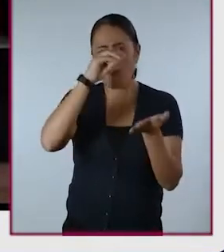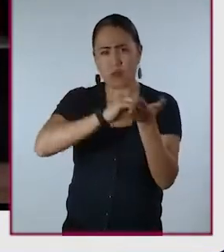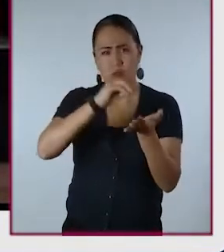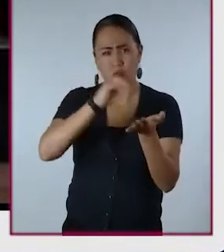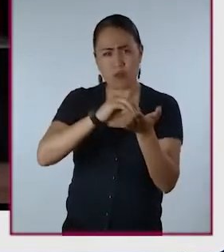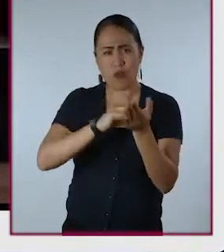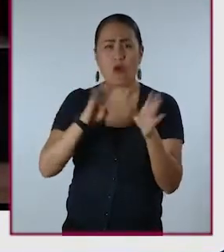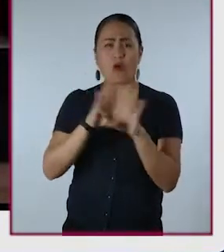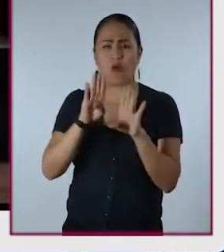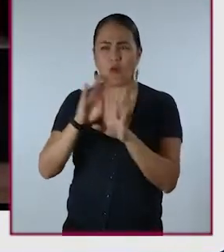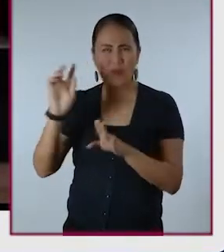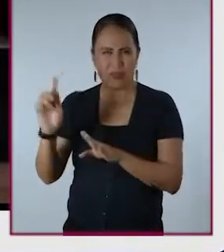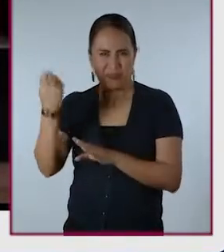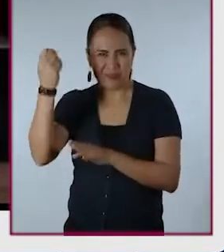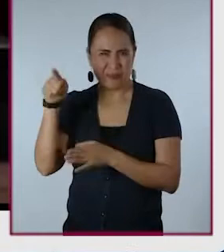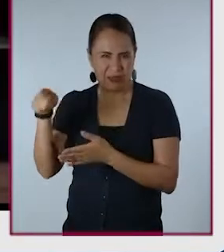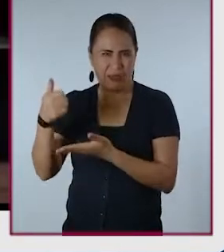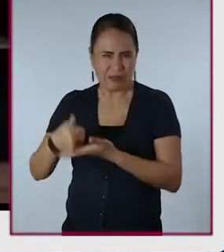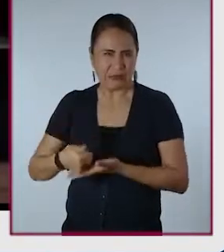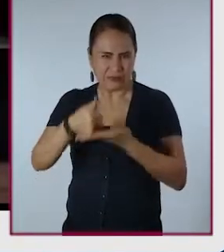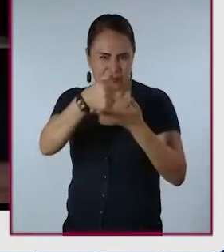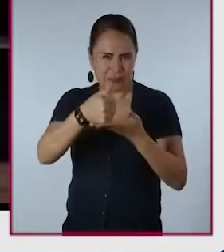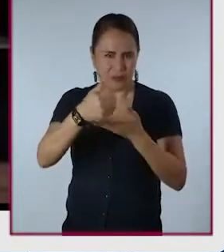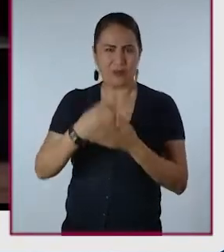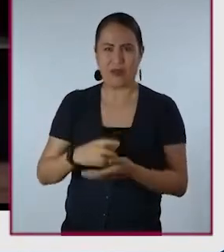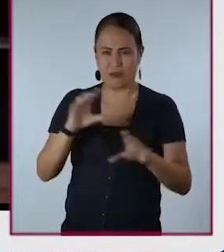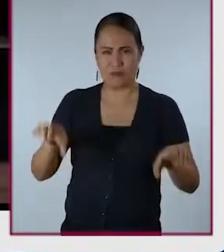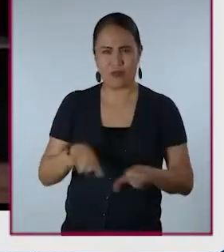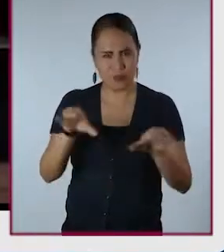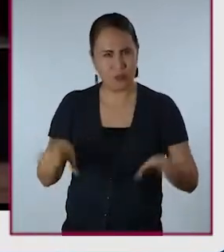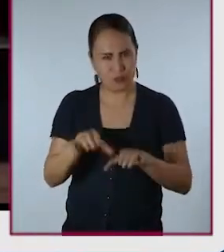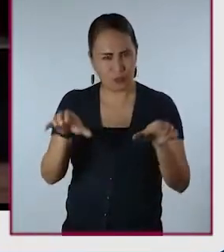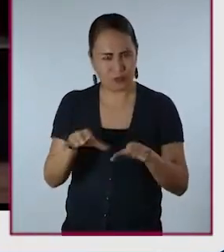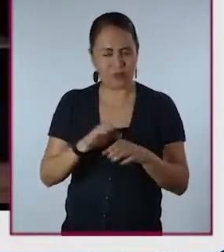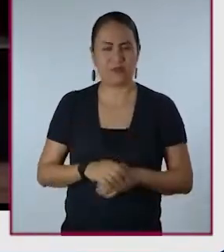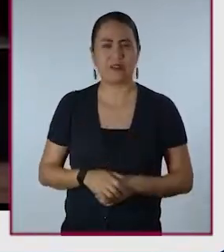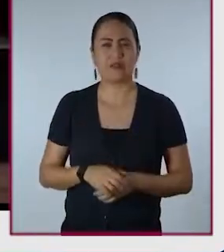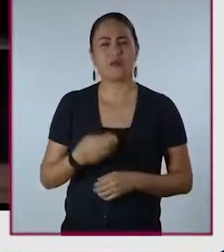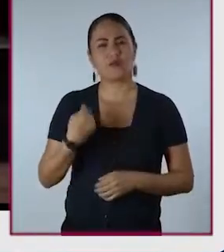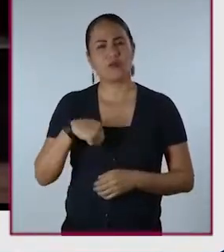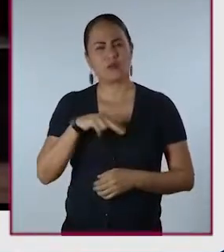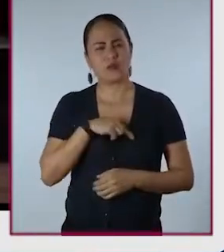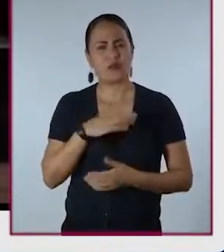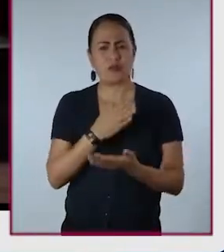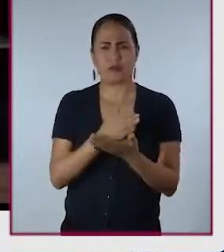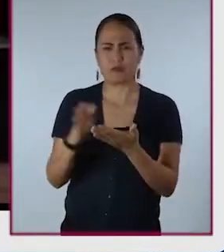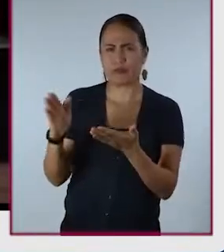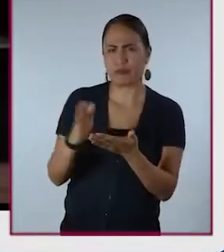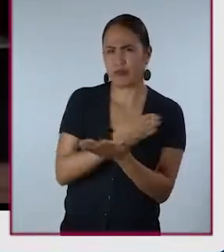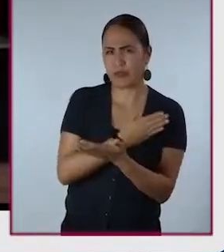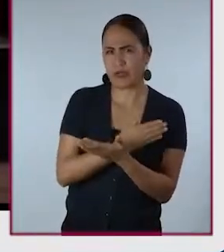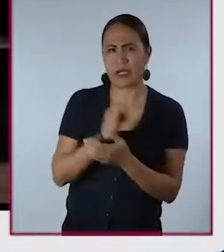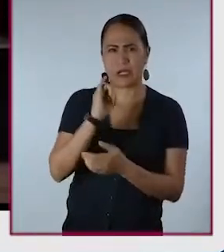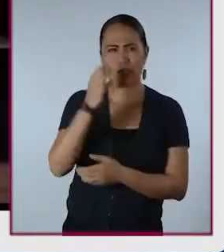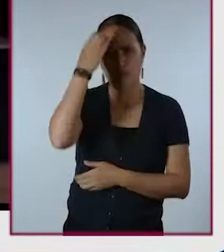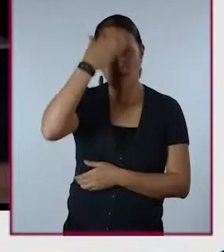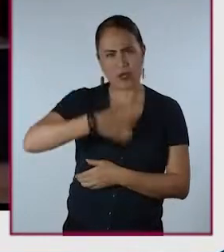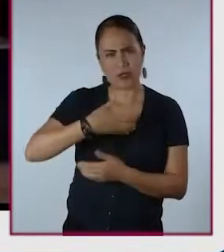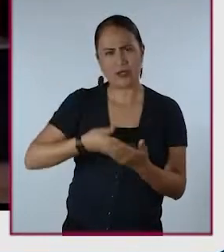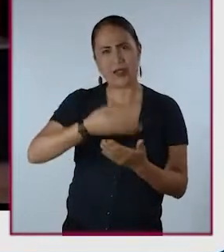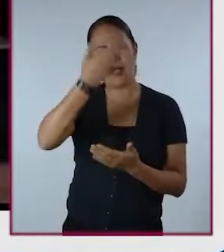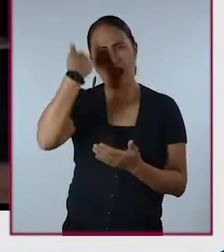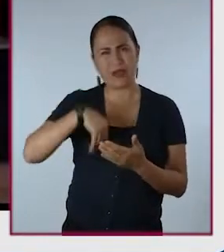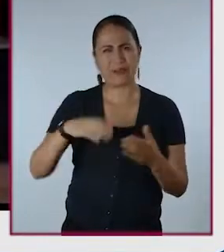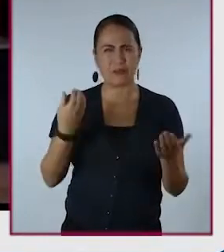de la tecnología digital. Tendríamos que hacer una división. Las imágenes que había que sacar en un